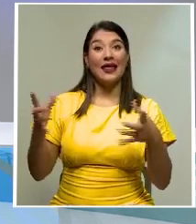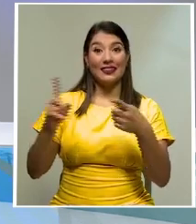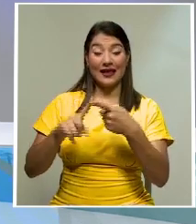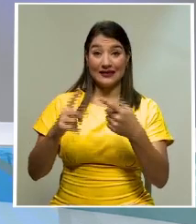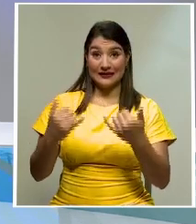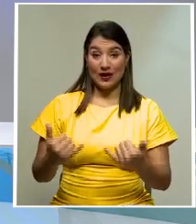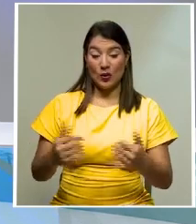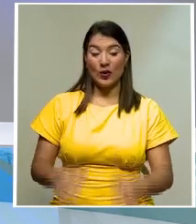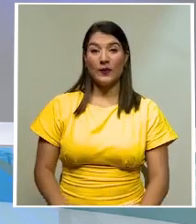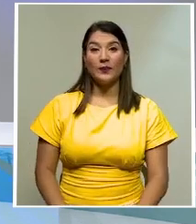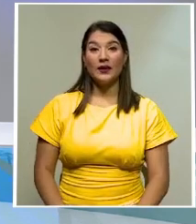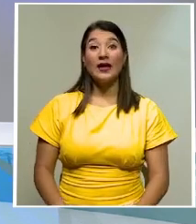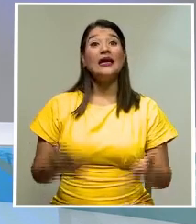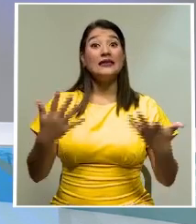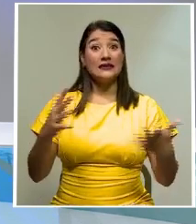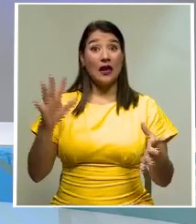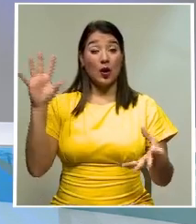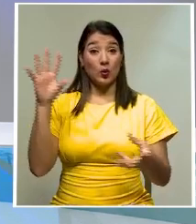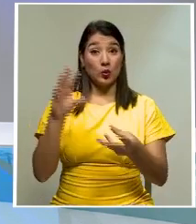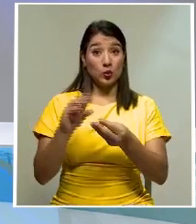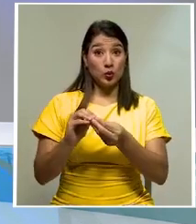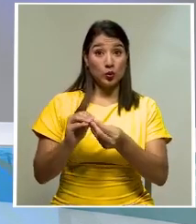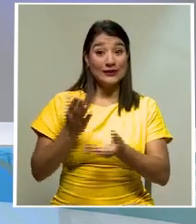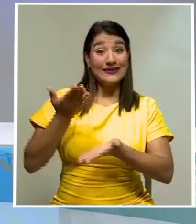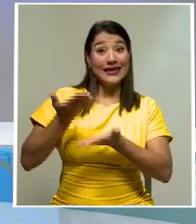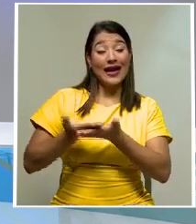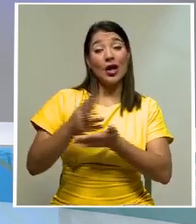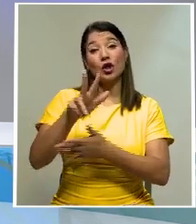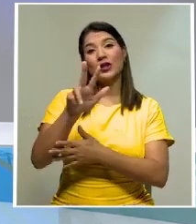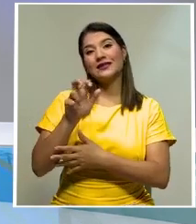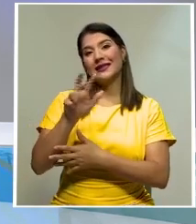momento. En total, se han recibido